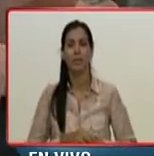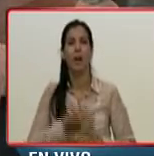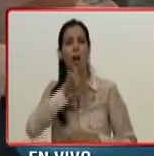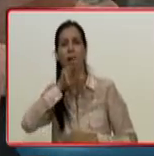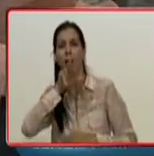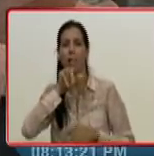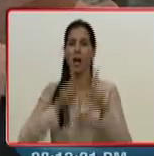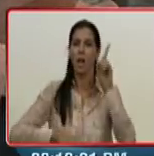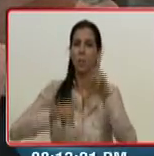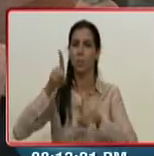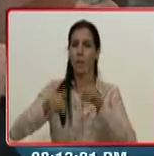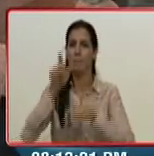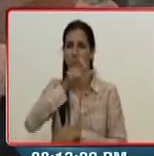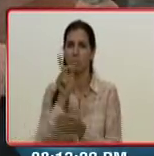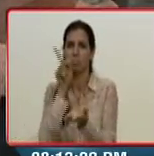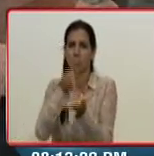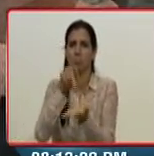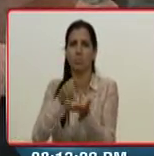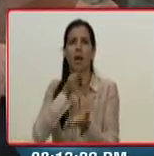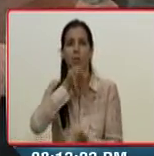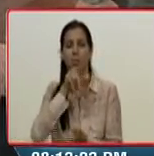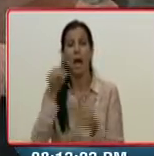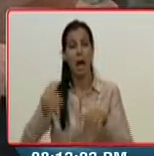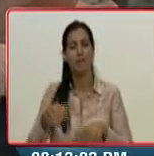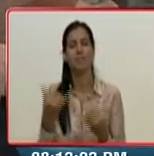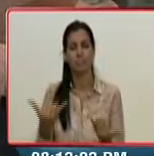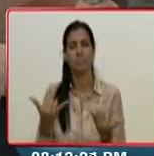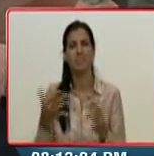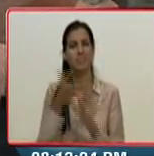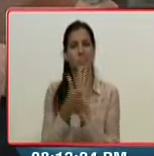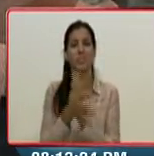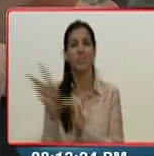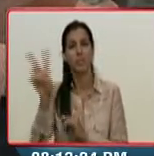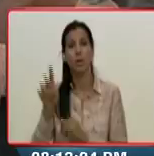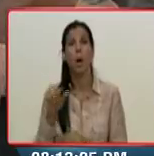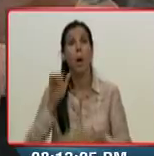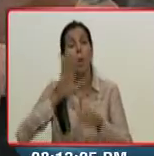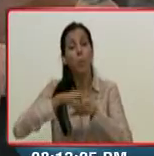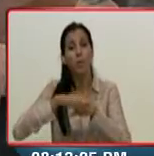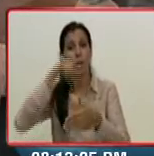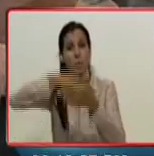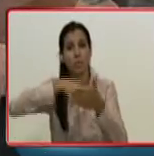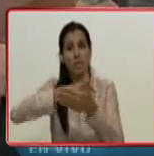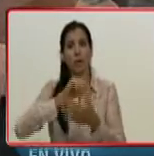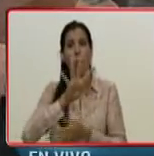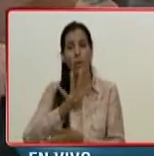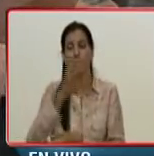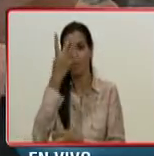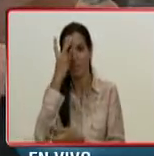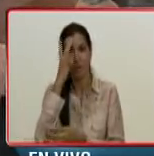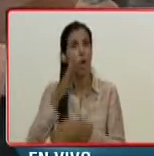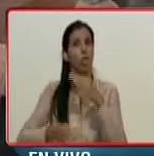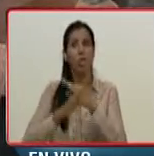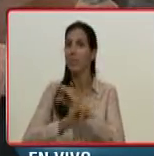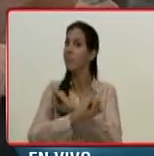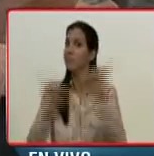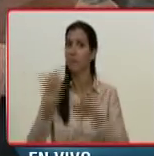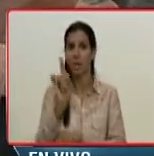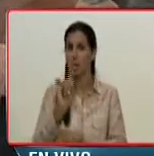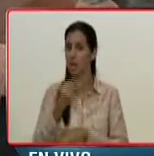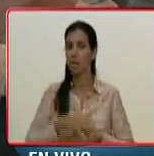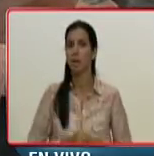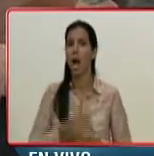mucho a lo que es la situación que vive nuestro país, ya que la lucha del 4 de febrero de 1992 aún no ha terminado, y quizás hay